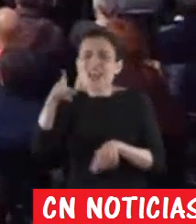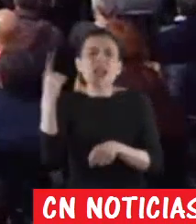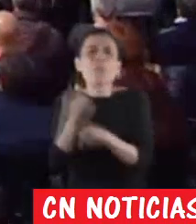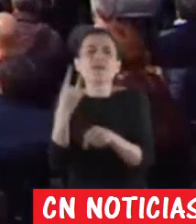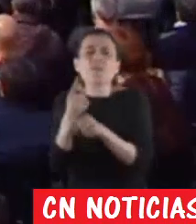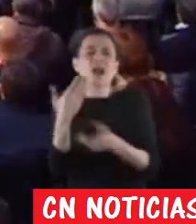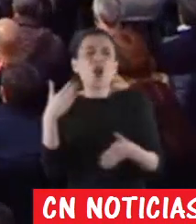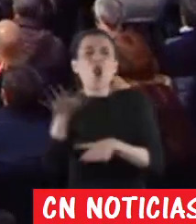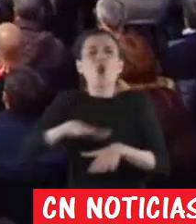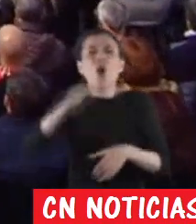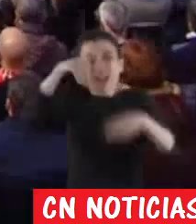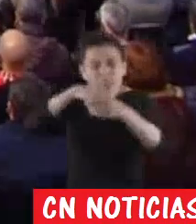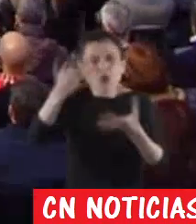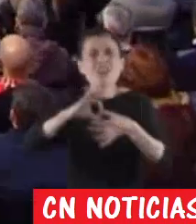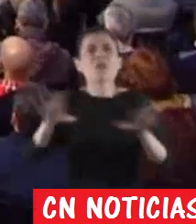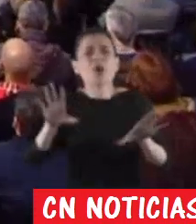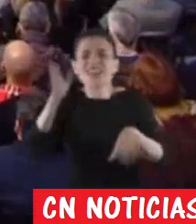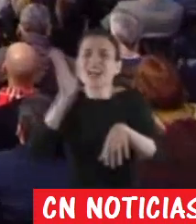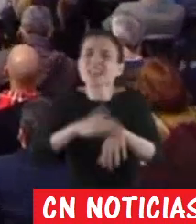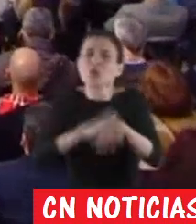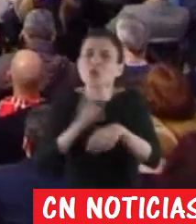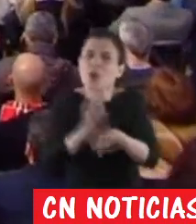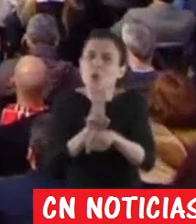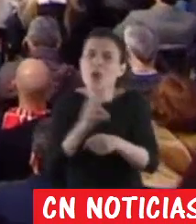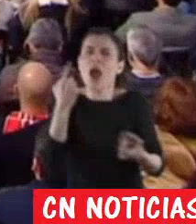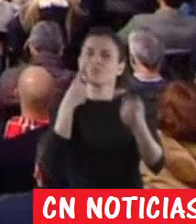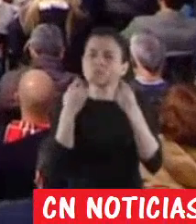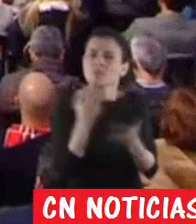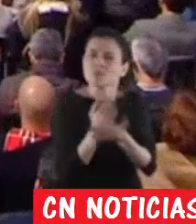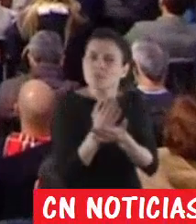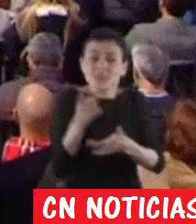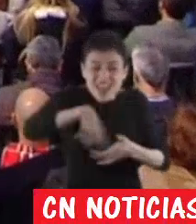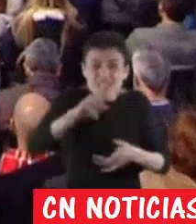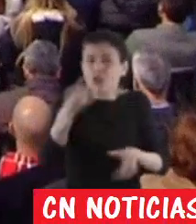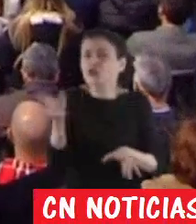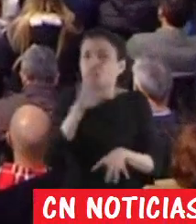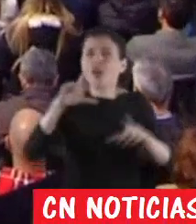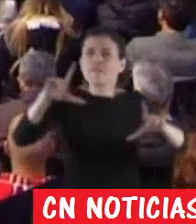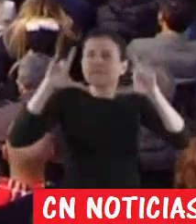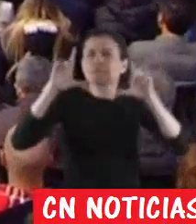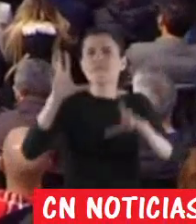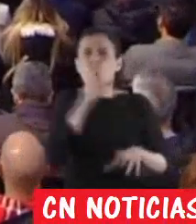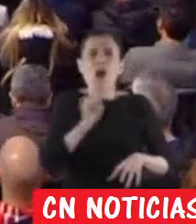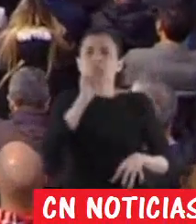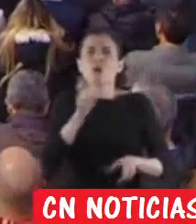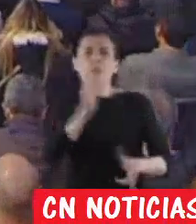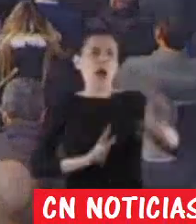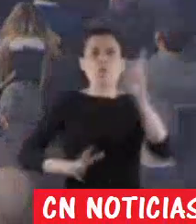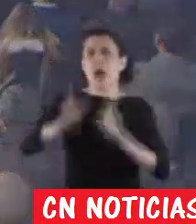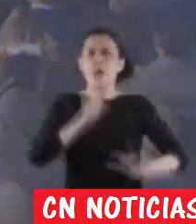democracia de nuestro país, son quienes ponen el cuerpo, quienes ponen la cara para escuchar los reclamos, para estar ahí en los